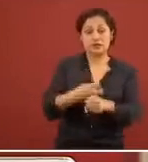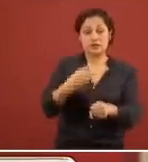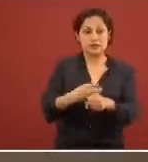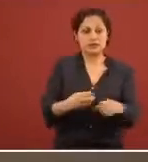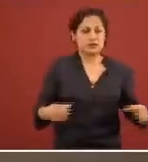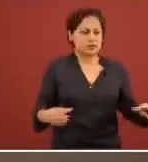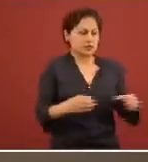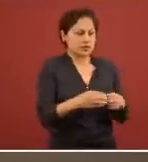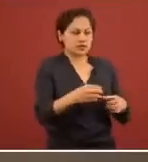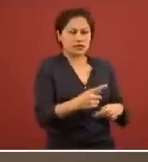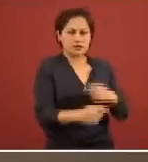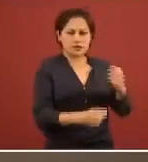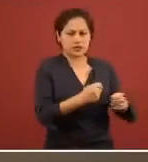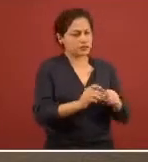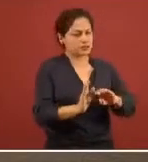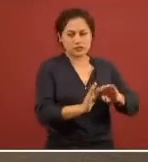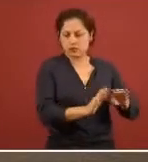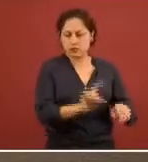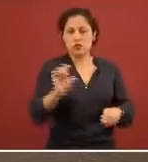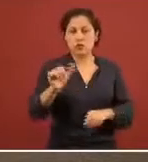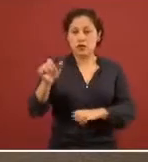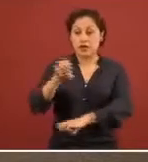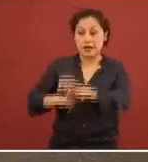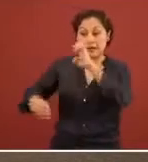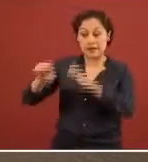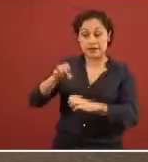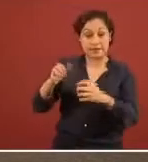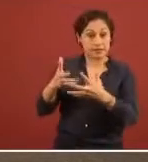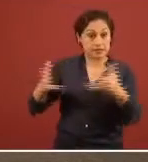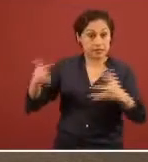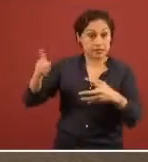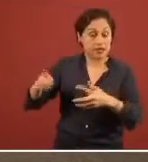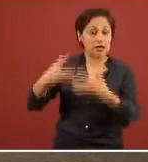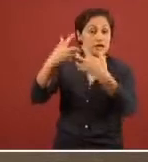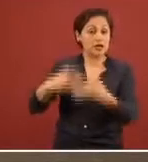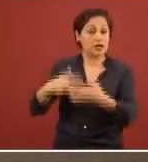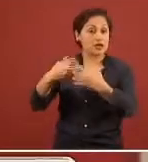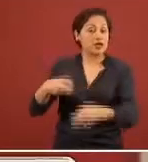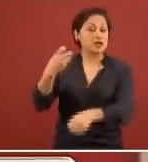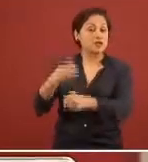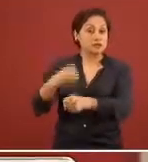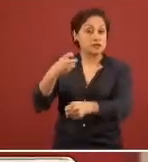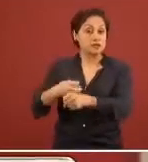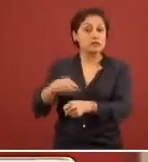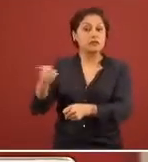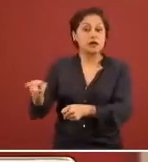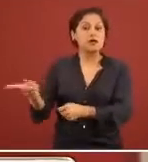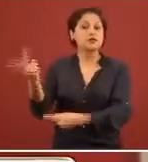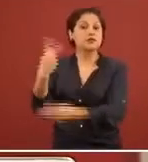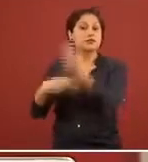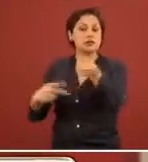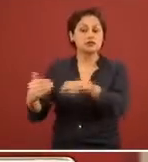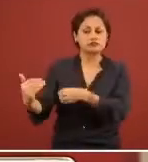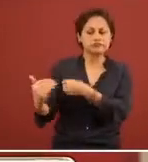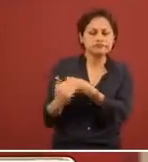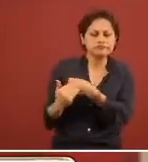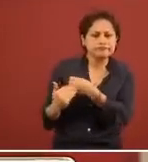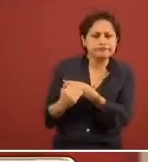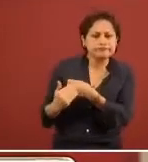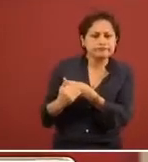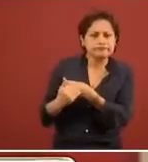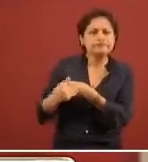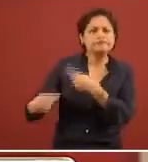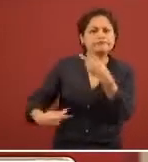los propietarios grandes de los establecimientos productores de cerveza, fueron los primeros que se acercaron a comentar los